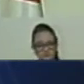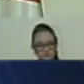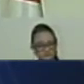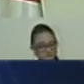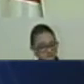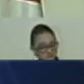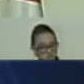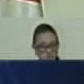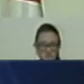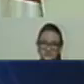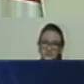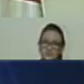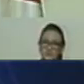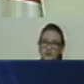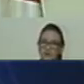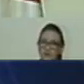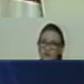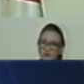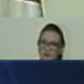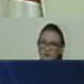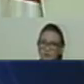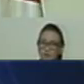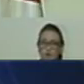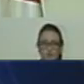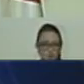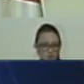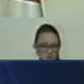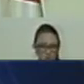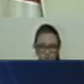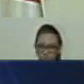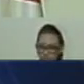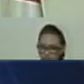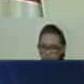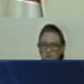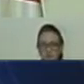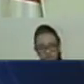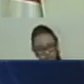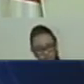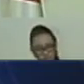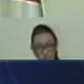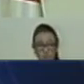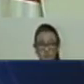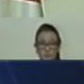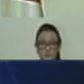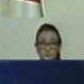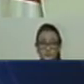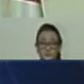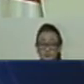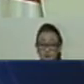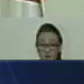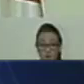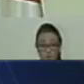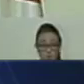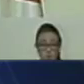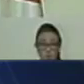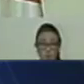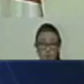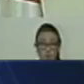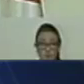órdenes para todo lo que haya que hacer. El día de hoy ya vence